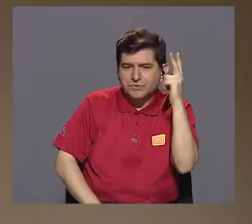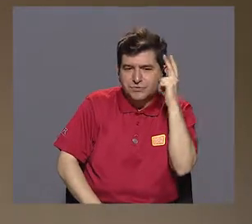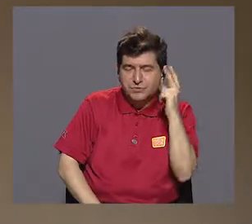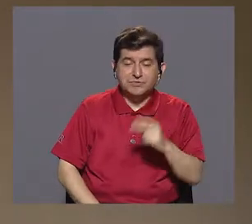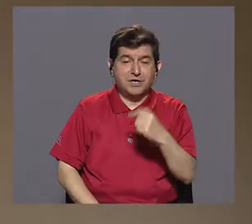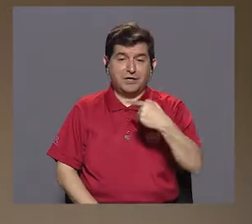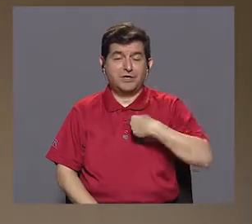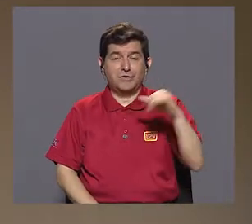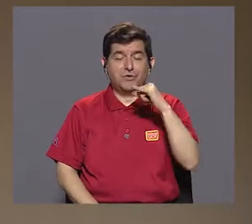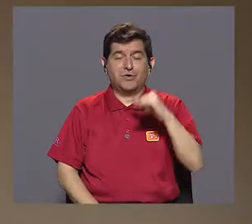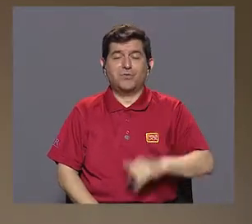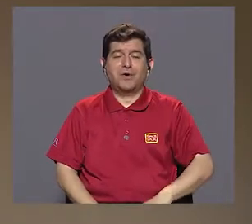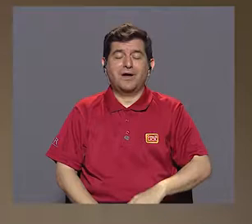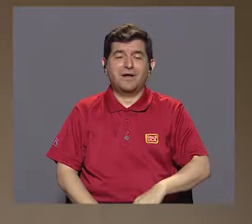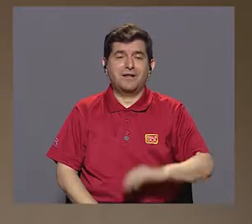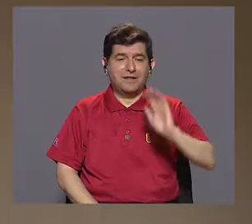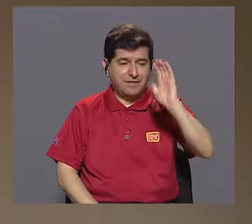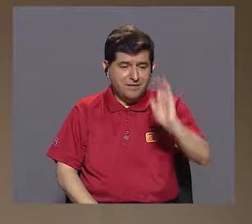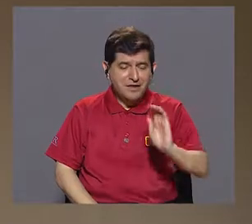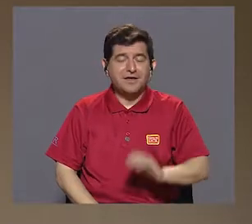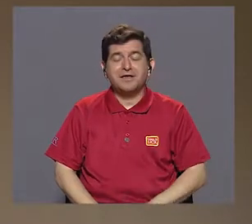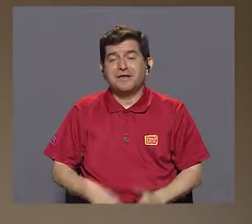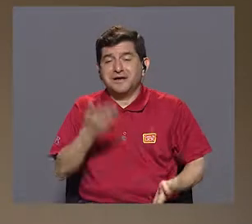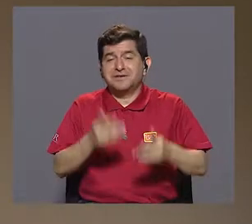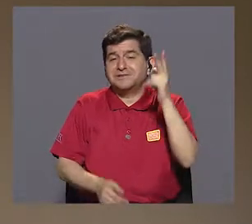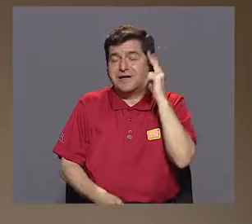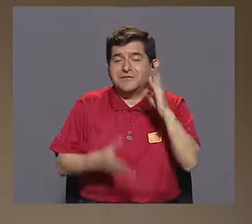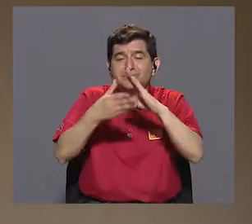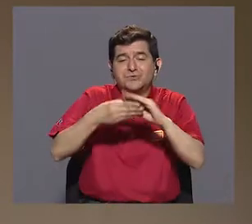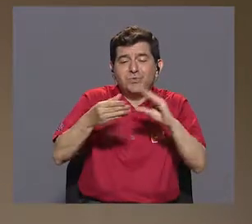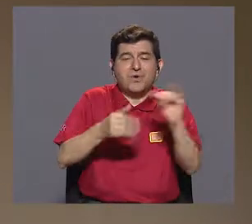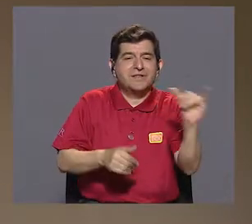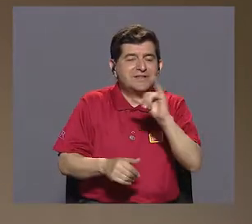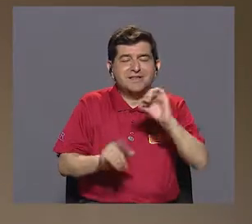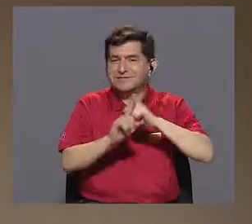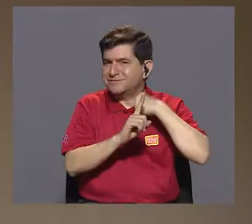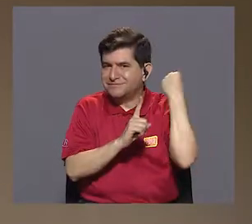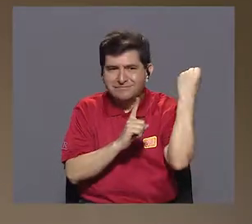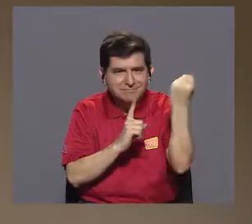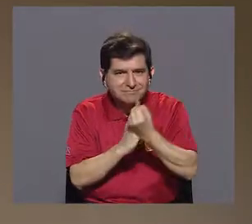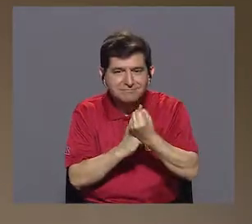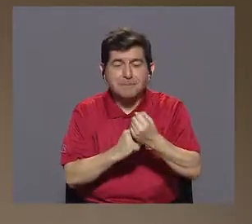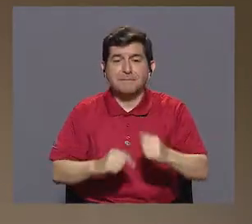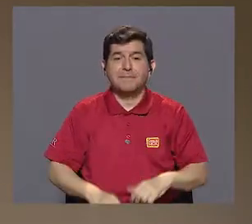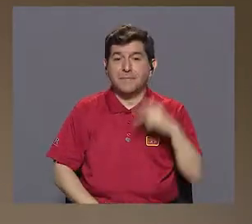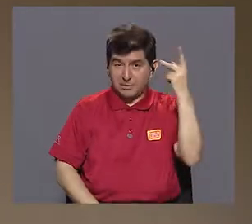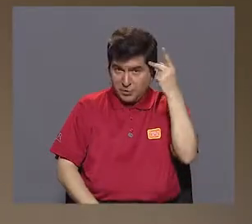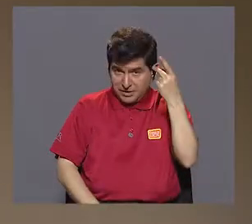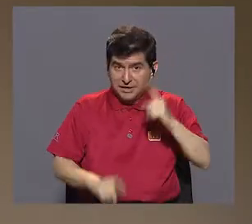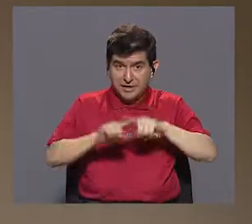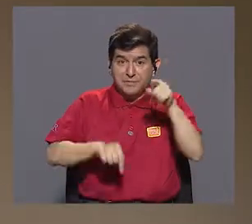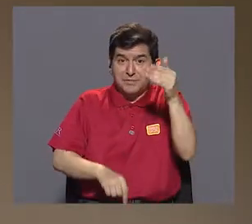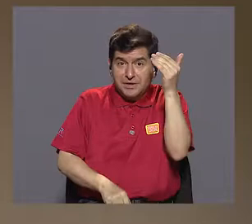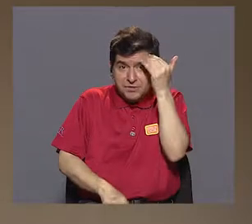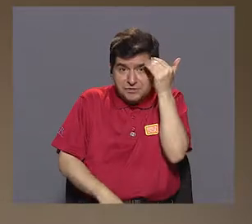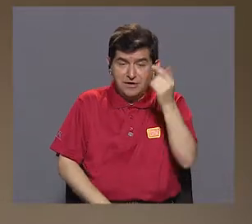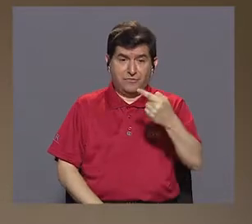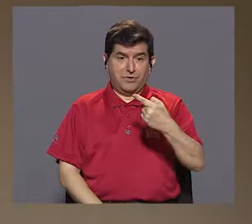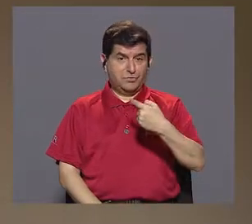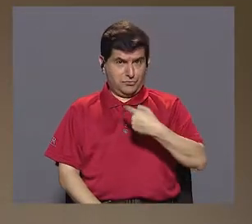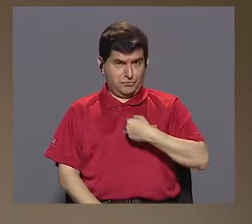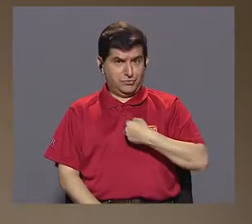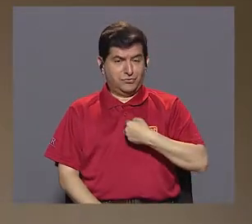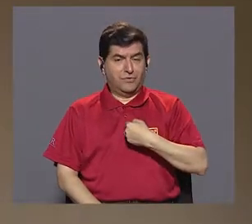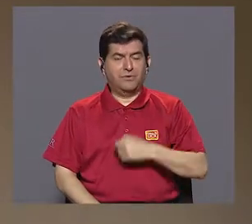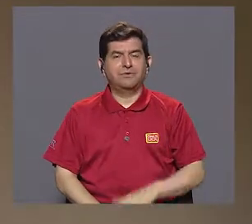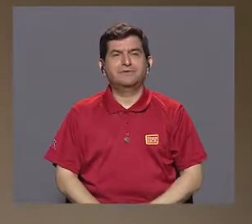seguramente me dormían cuando era muy pequeña contándome cuentos un poco sobre lo mismo. Sin embargo, saben,